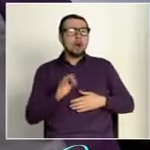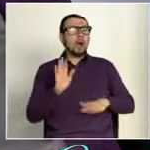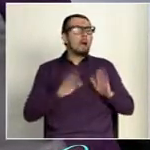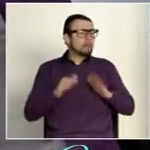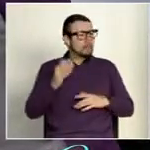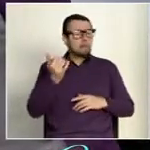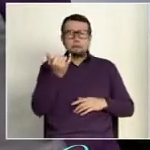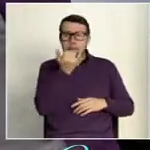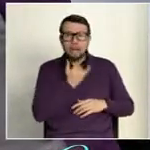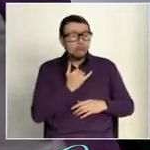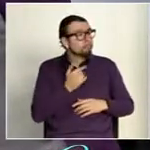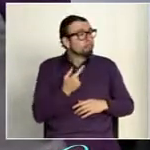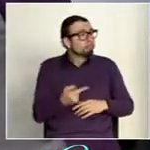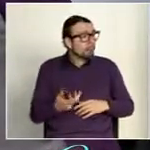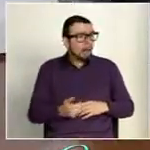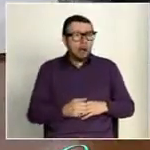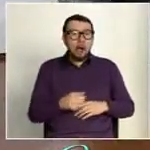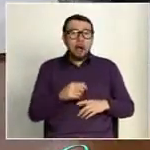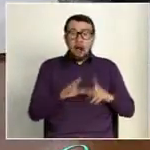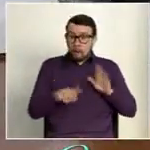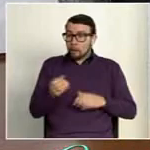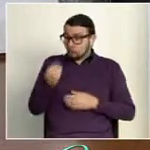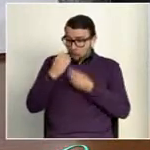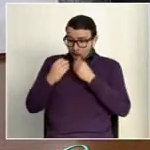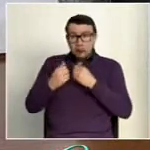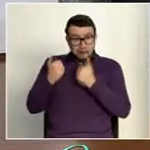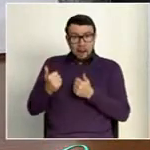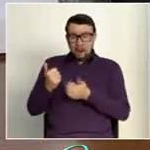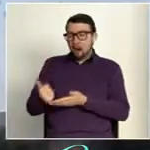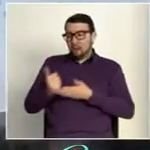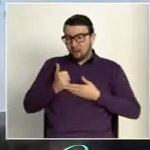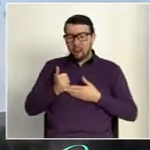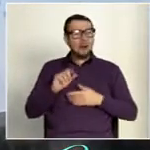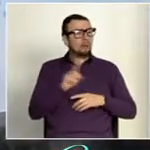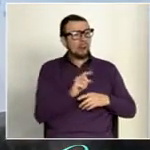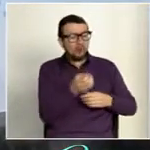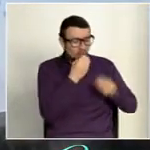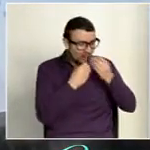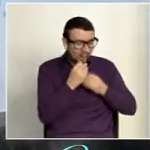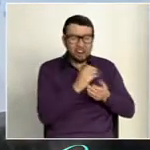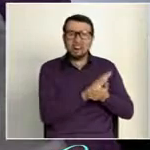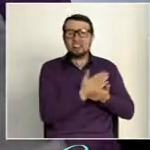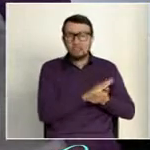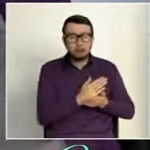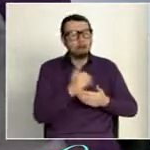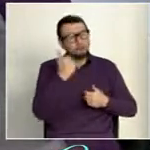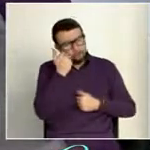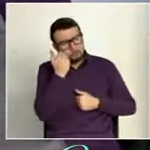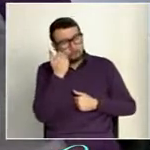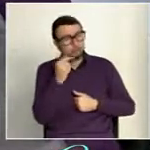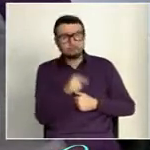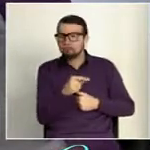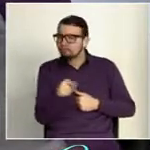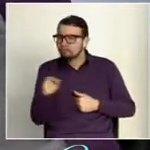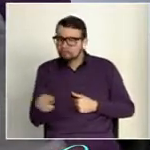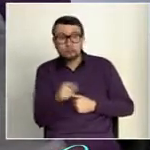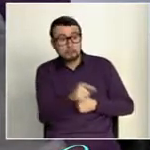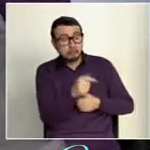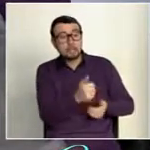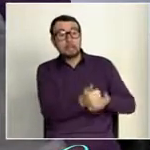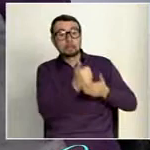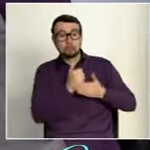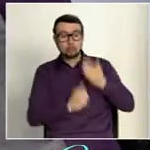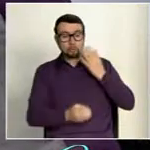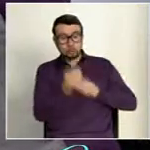la alimentación buena nos alivia, la alimentación mala nos enferma. Entonces, ¿qué alimentos son beneficiosos para el cuerpo que de pronto ya no